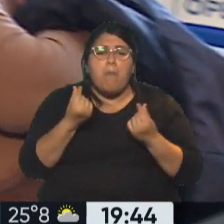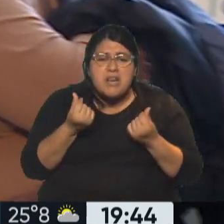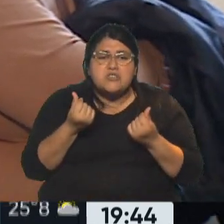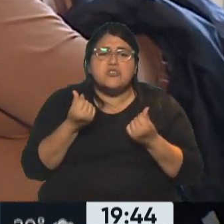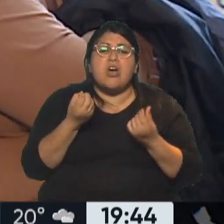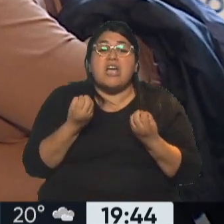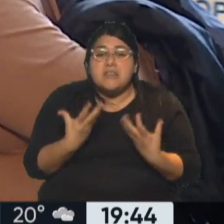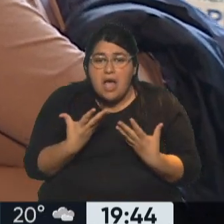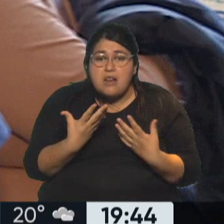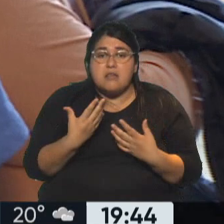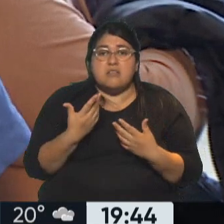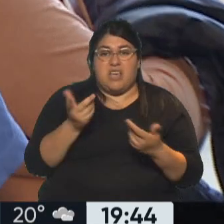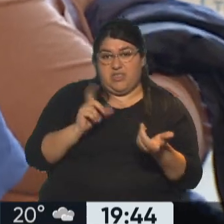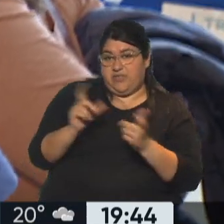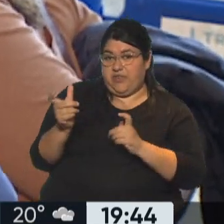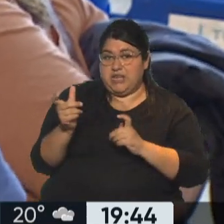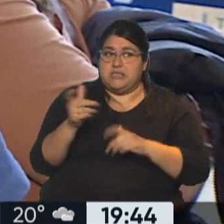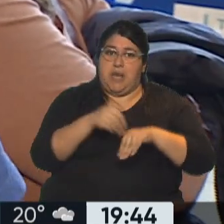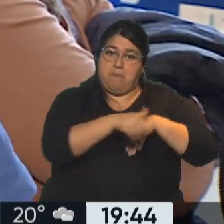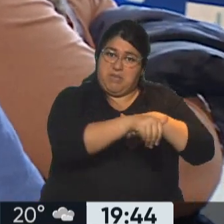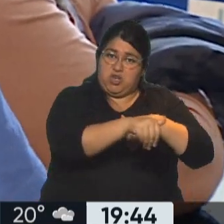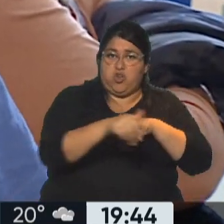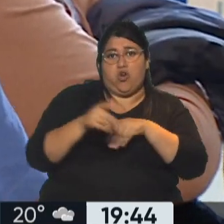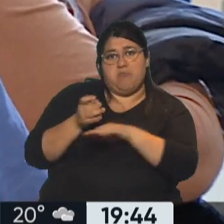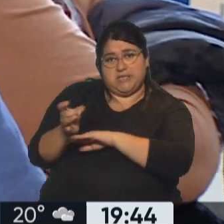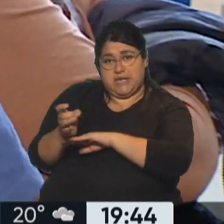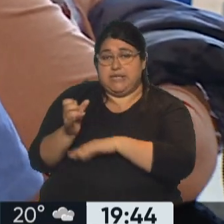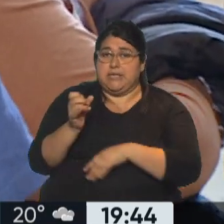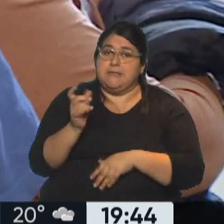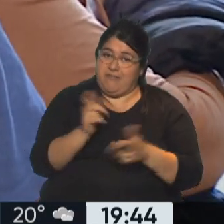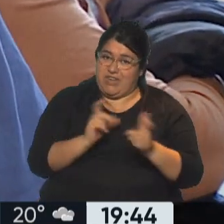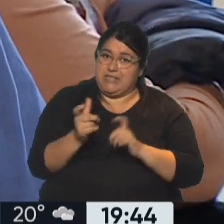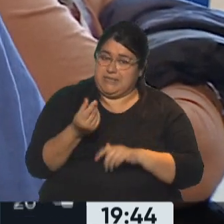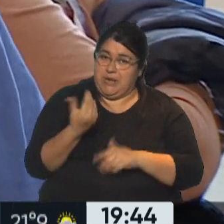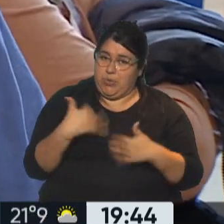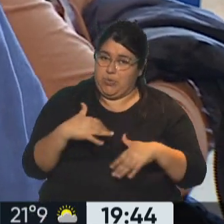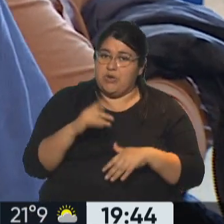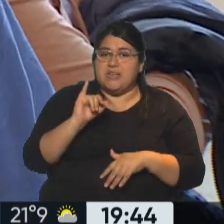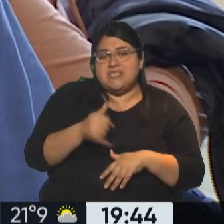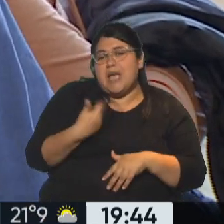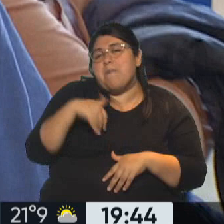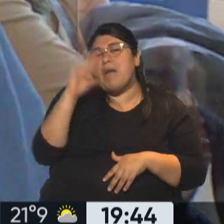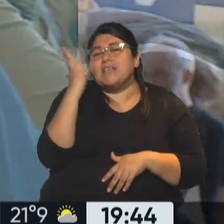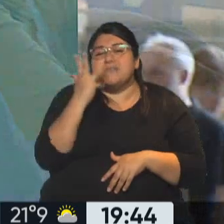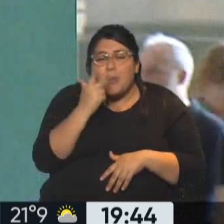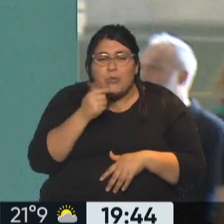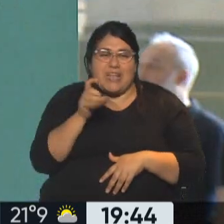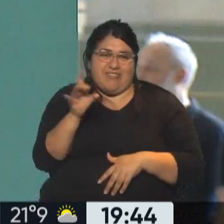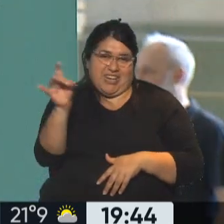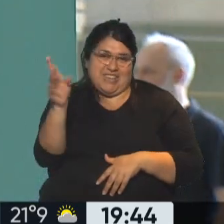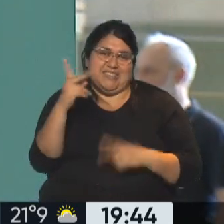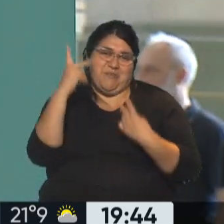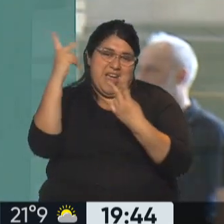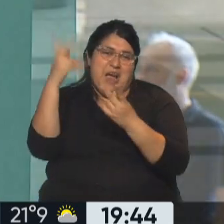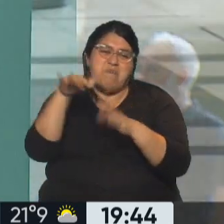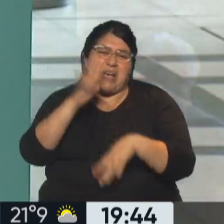pasaje? Hay mucha diferencia con respecto a los micros. Sí, hay diferencia, sí. Pero a mí me gusta viajar en tren. Así que es más lindo. Más lindo,